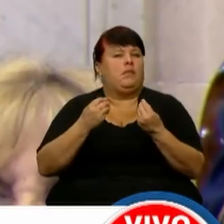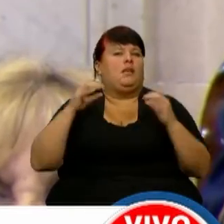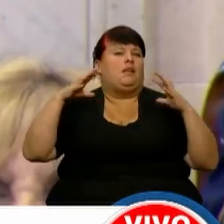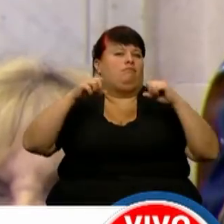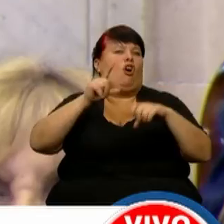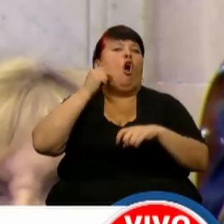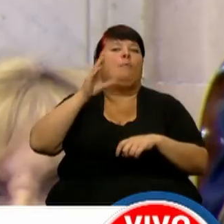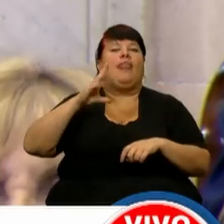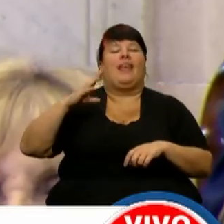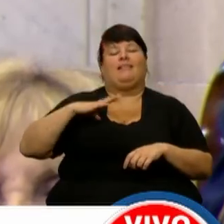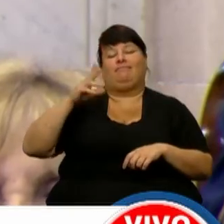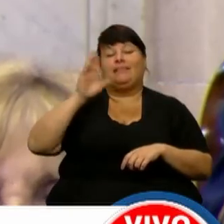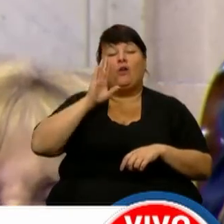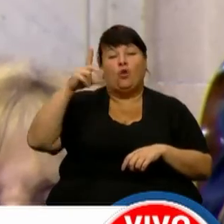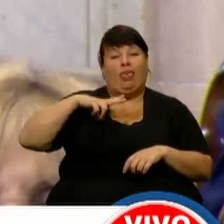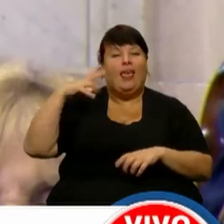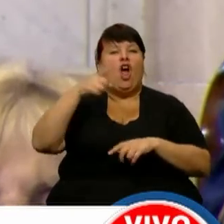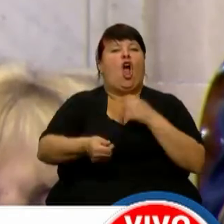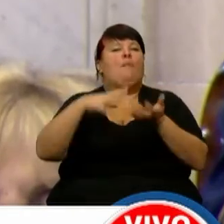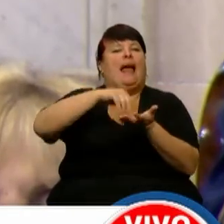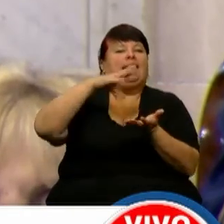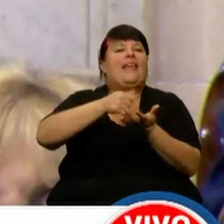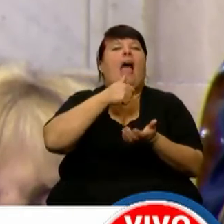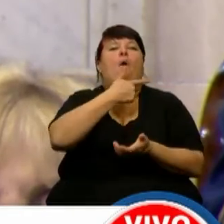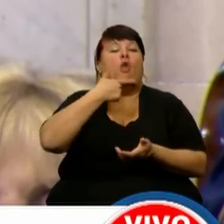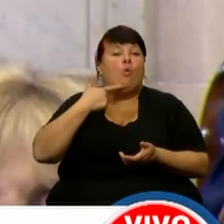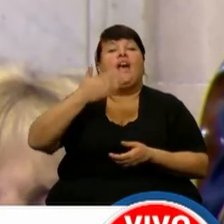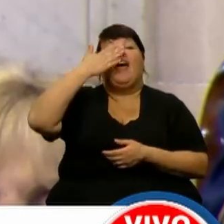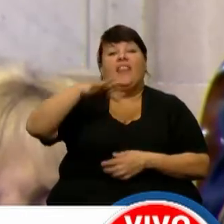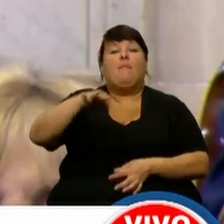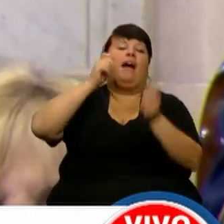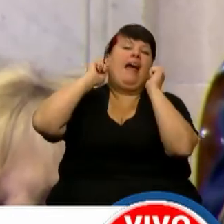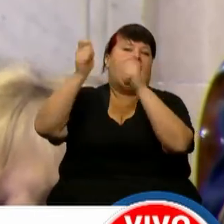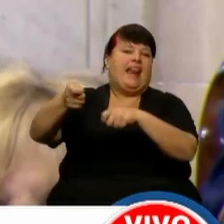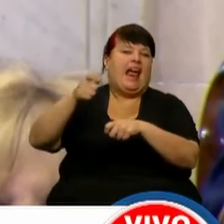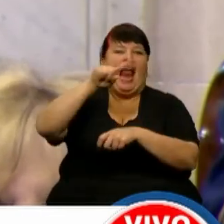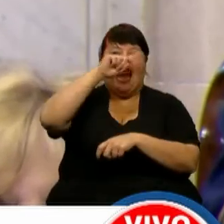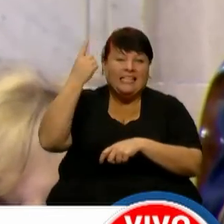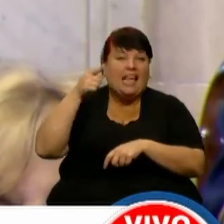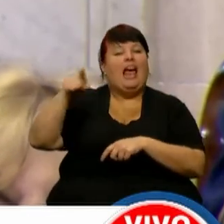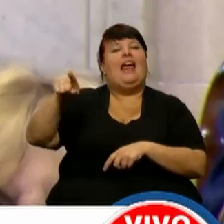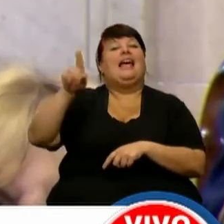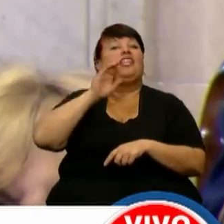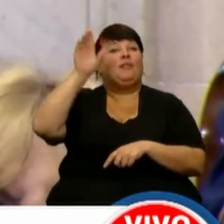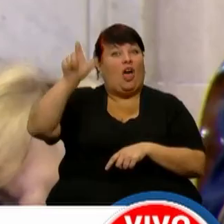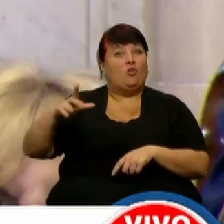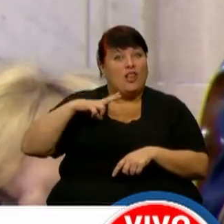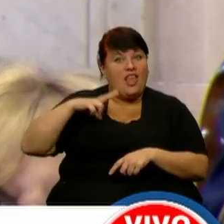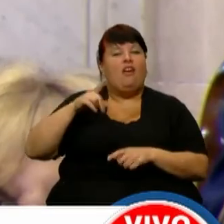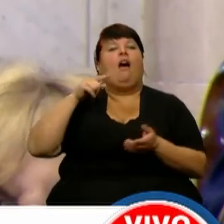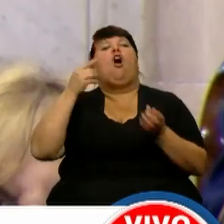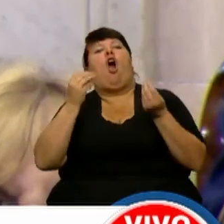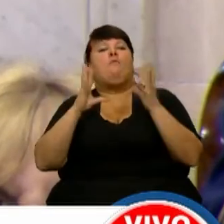de ese norteamericano exitoso que viene a comprar tierra donde existe en agua dulce, que después se la entrega al propio Estado, y es ese norteamericano que le